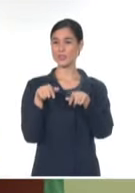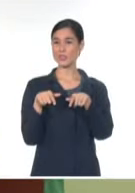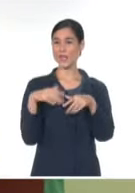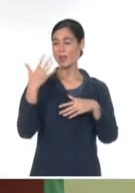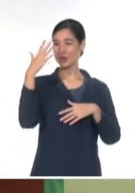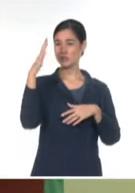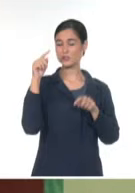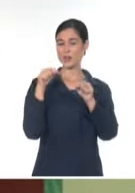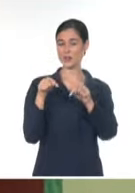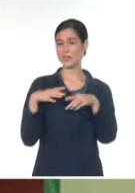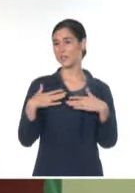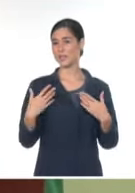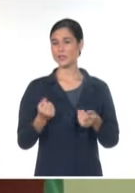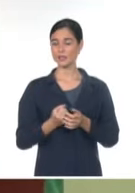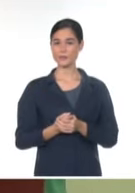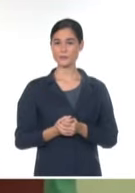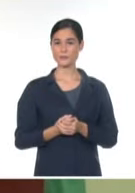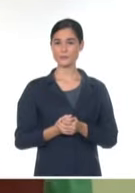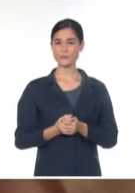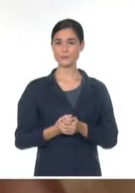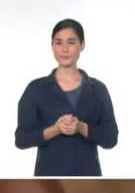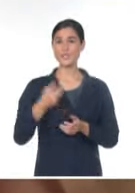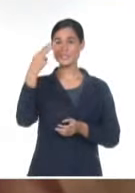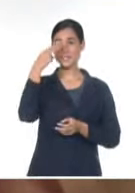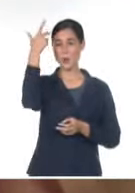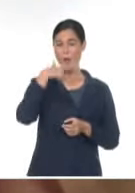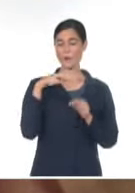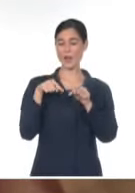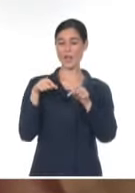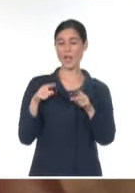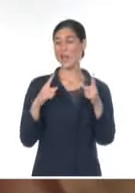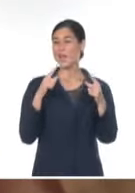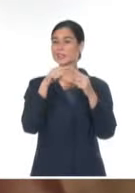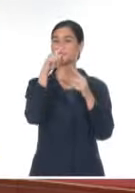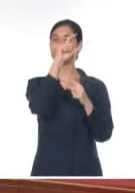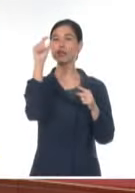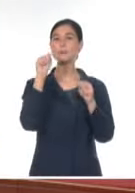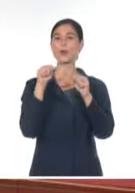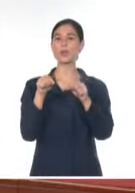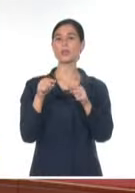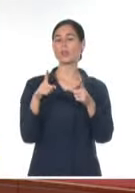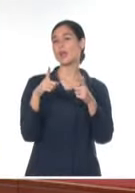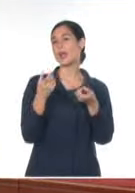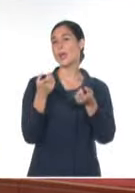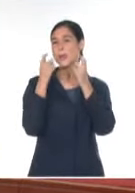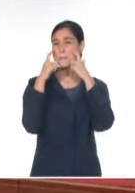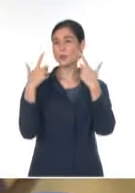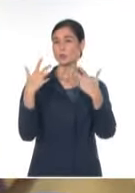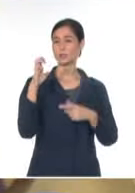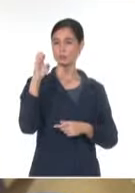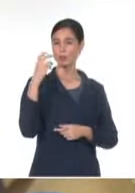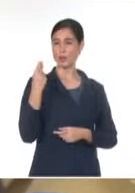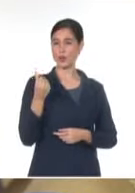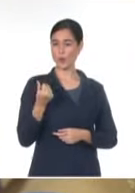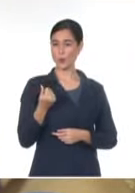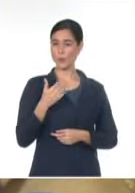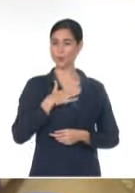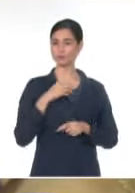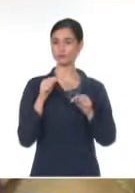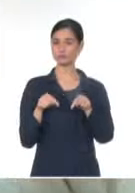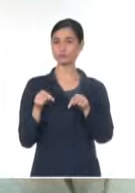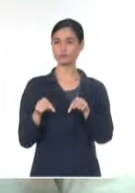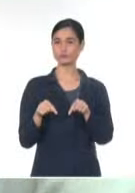Ávila temas relacionados con los programas sociales, con la evidencia de 109 objetivos económicos visitados en los